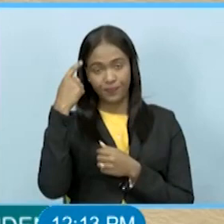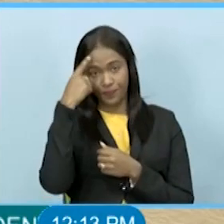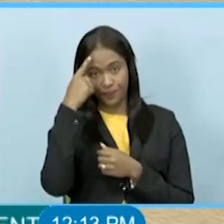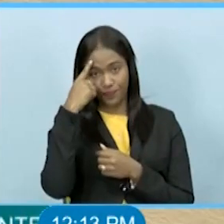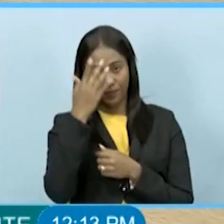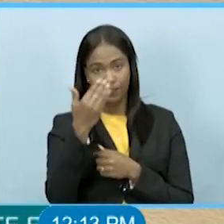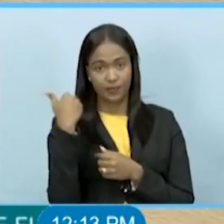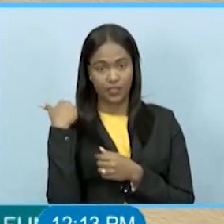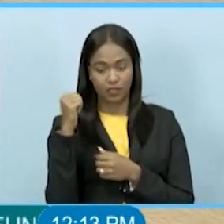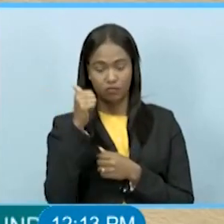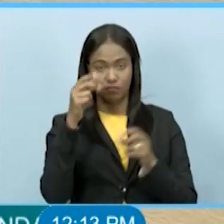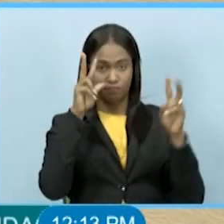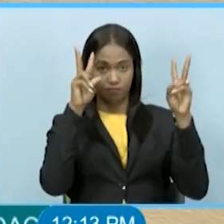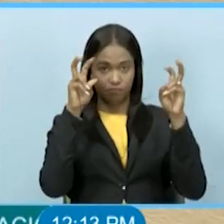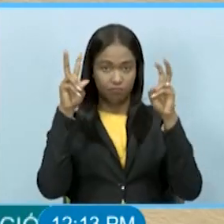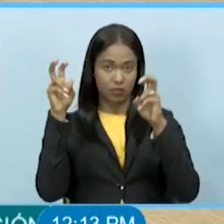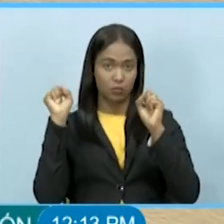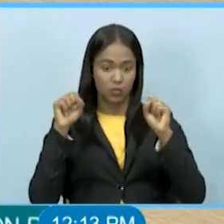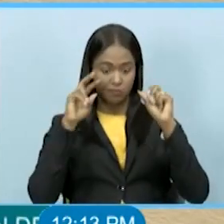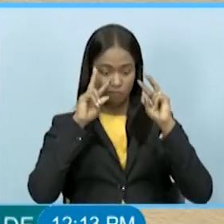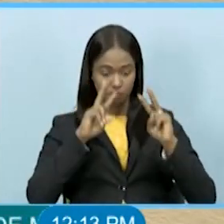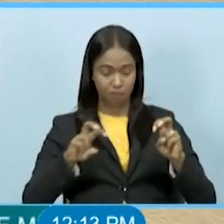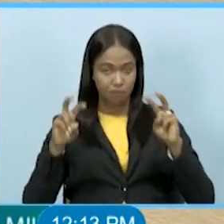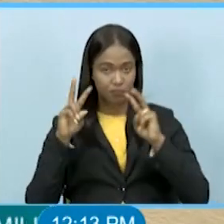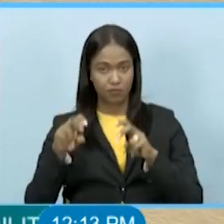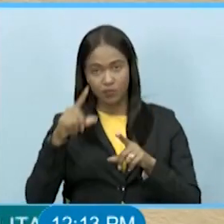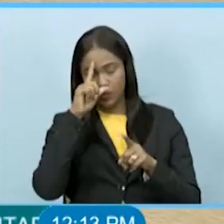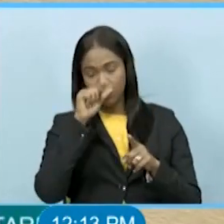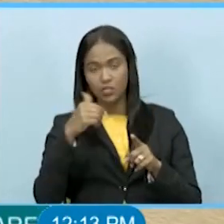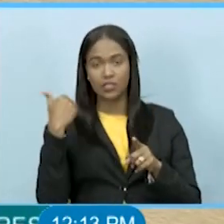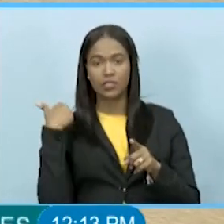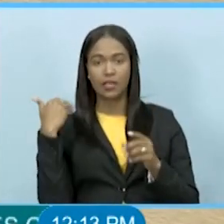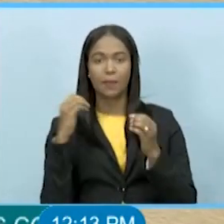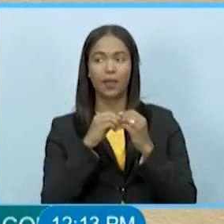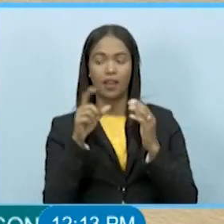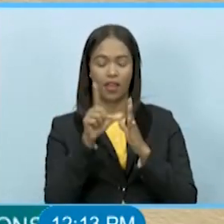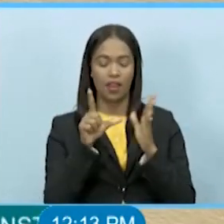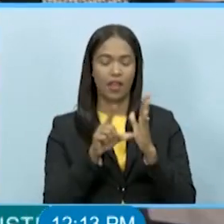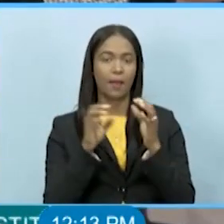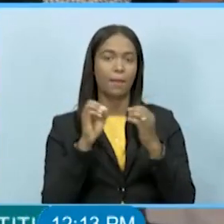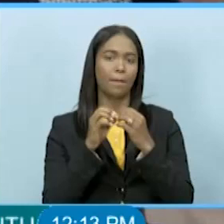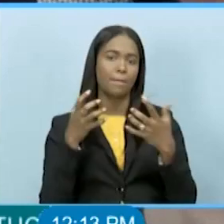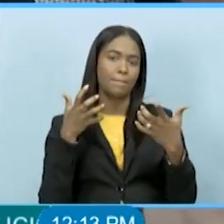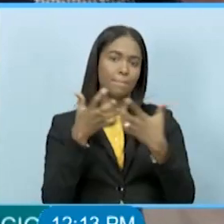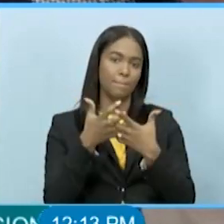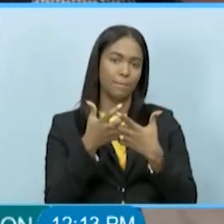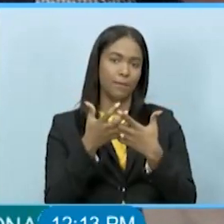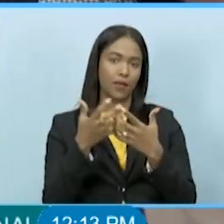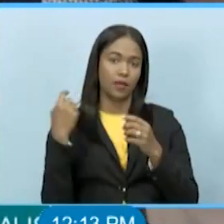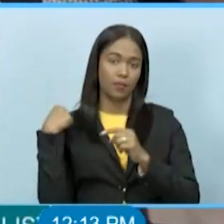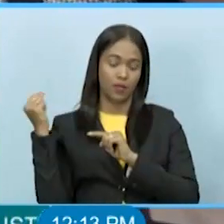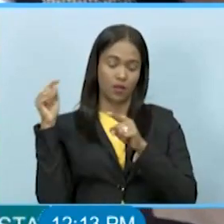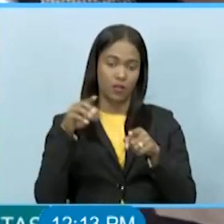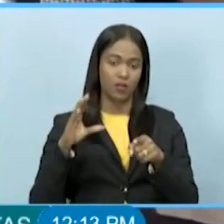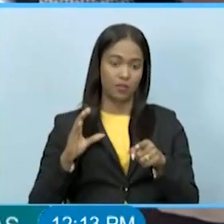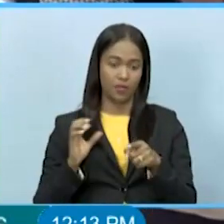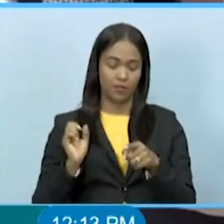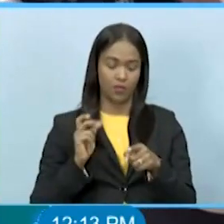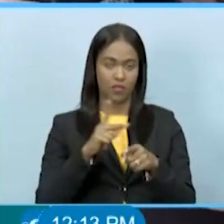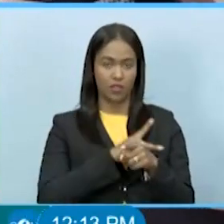hay algunos aspectos que se pueden revisar para tener una ley más acorde. Y viene ahora aquí a la Cámara de Diputados, aquí se va a